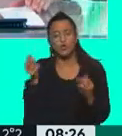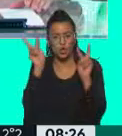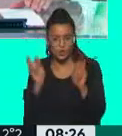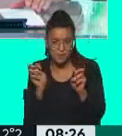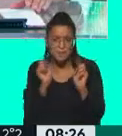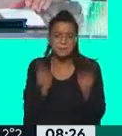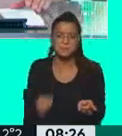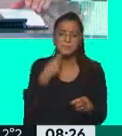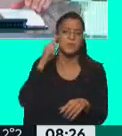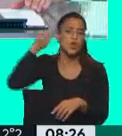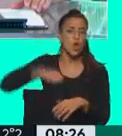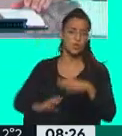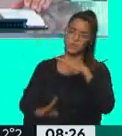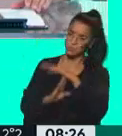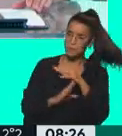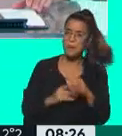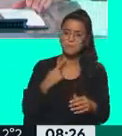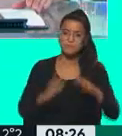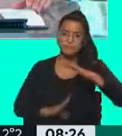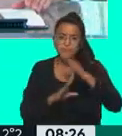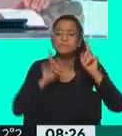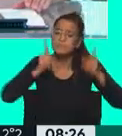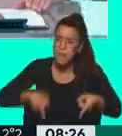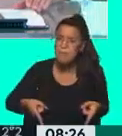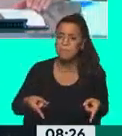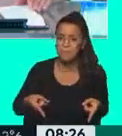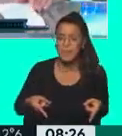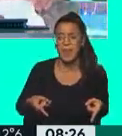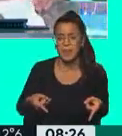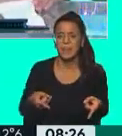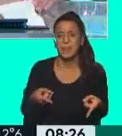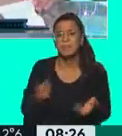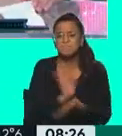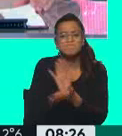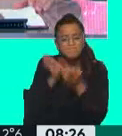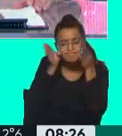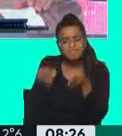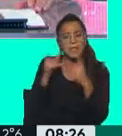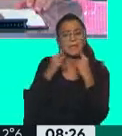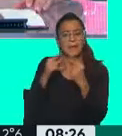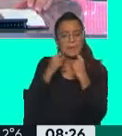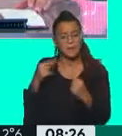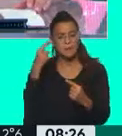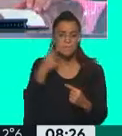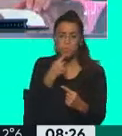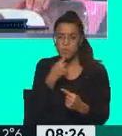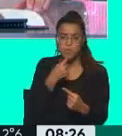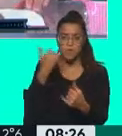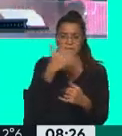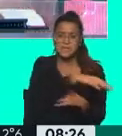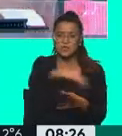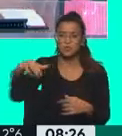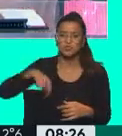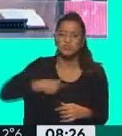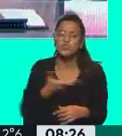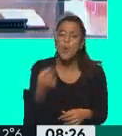pero que tienen a la corte suprema- el máximo tribunal también como bueno motivo de crítica y de cuestionamiento de diversos sectores sociales